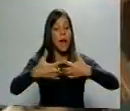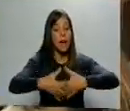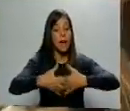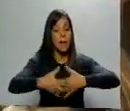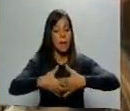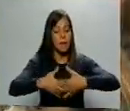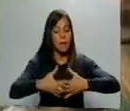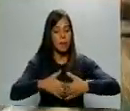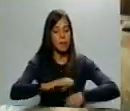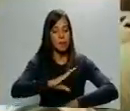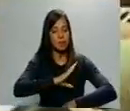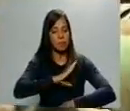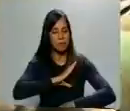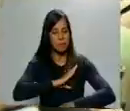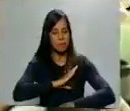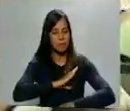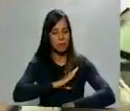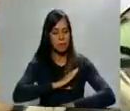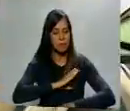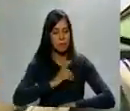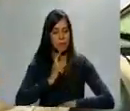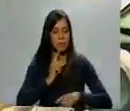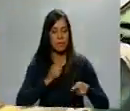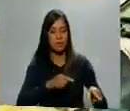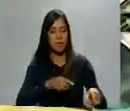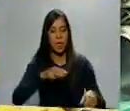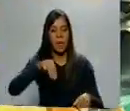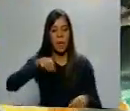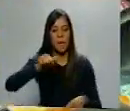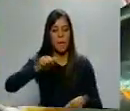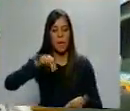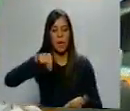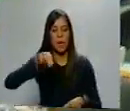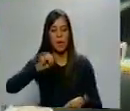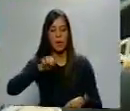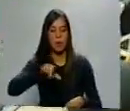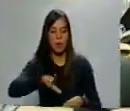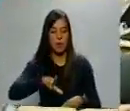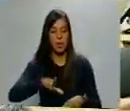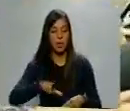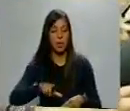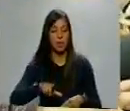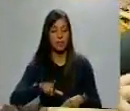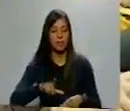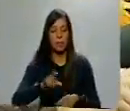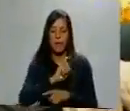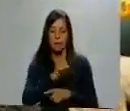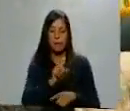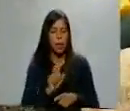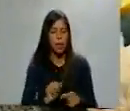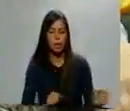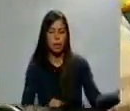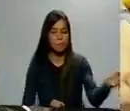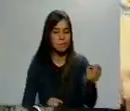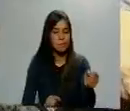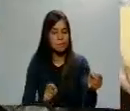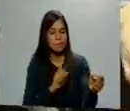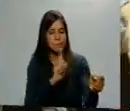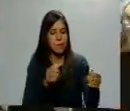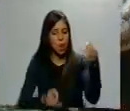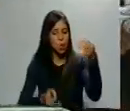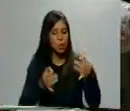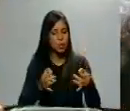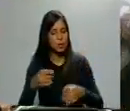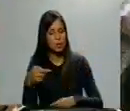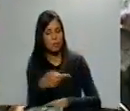Diesel, compañía anónima, propiedad de Manuel Mora. Cuando en el interrogatorio se ubica Manuel